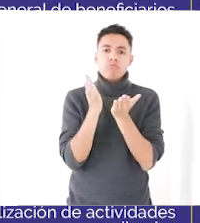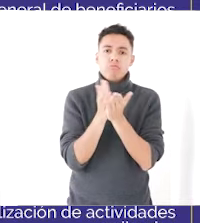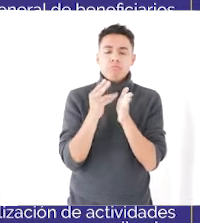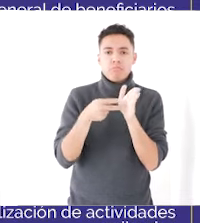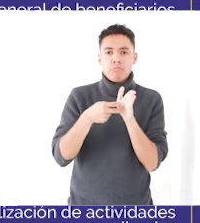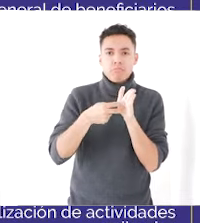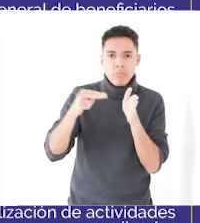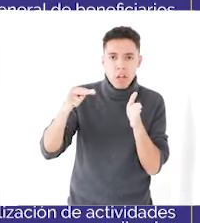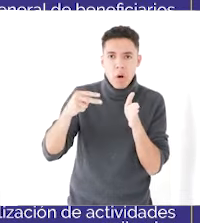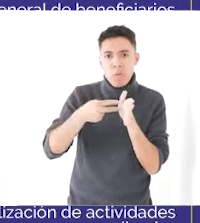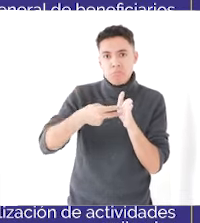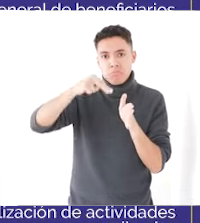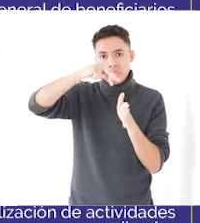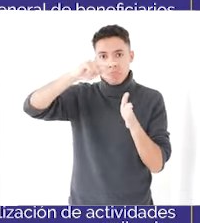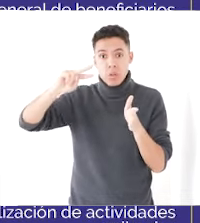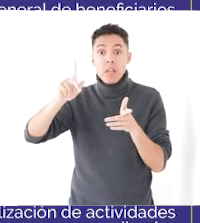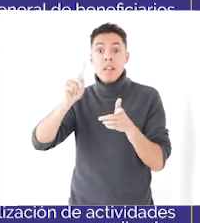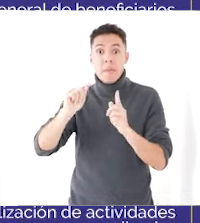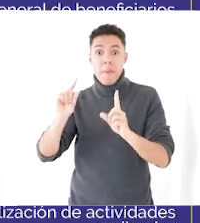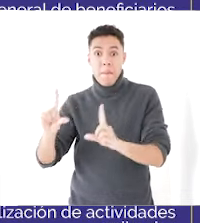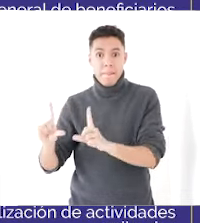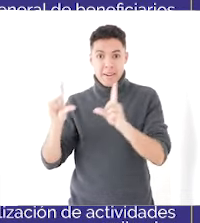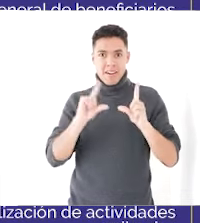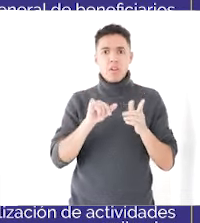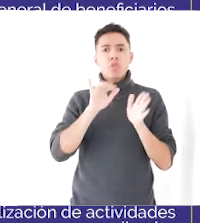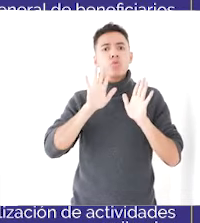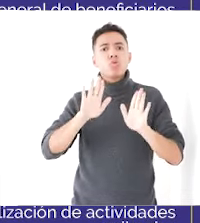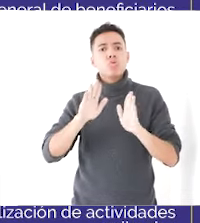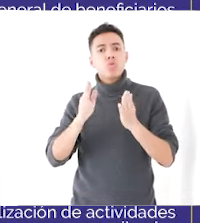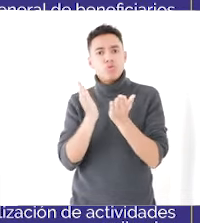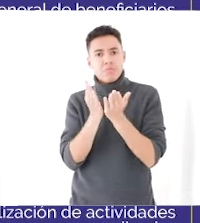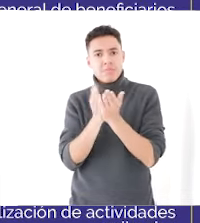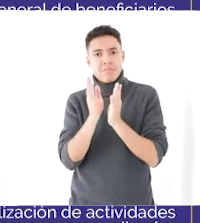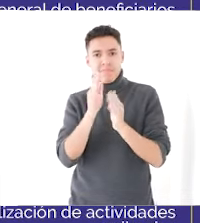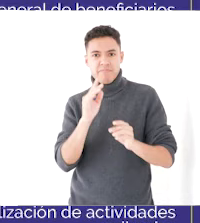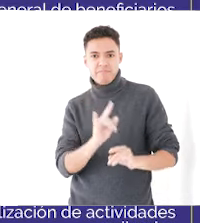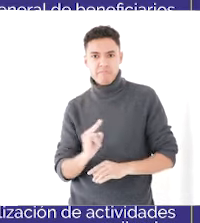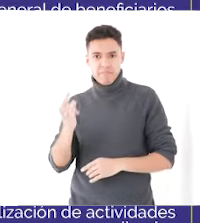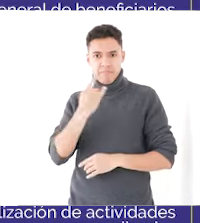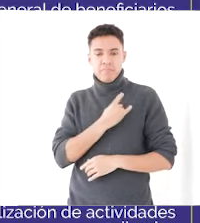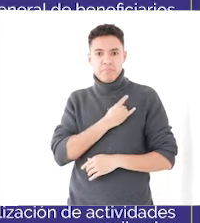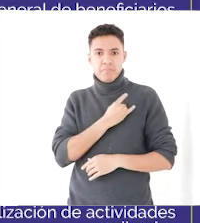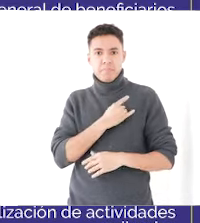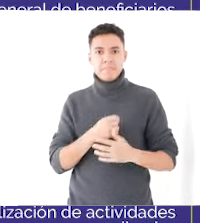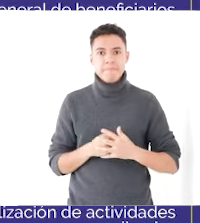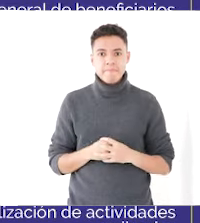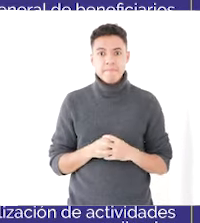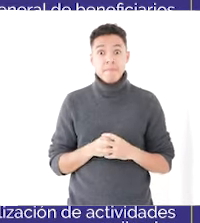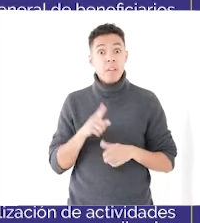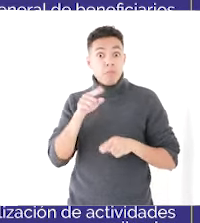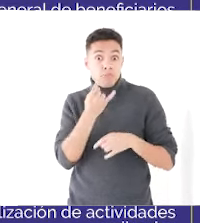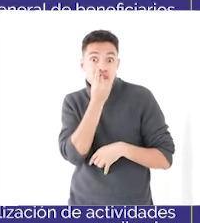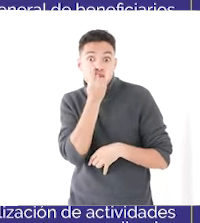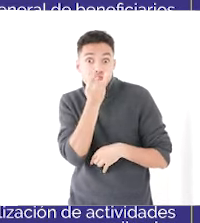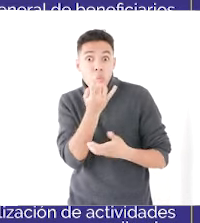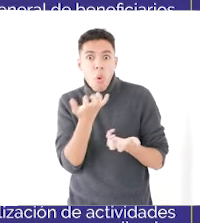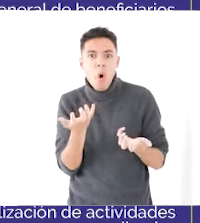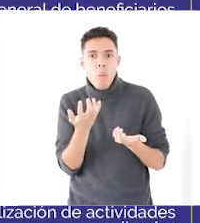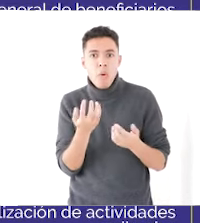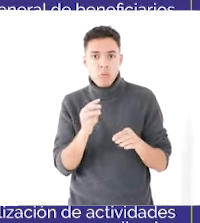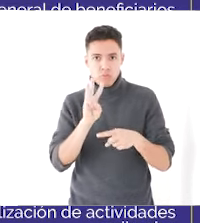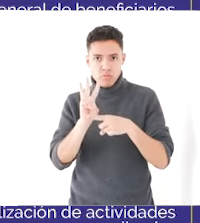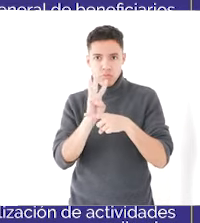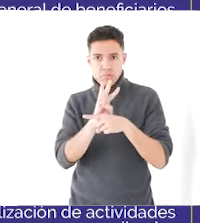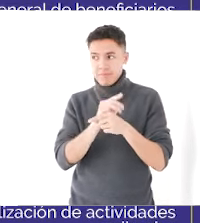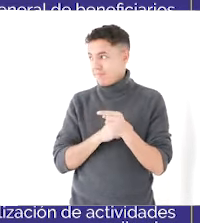y de pregrado en instituciones de educación superior acreditadas. Los interesados pueden consultar todos los requisitos de postulación en la